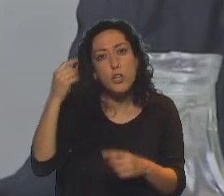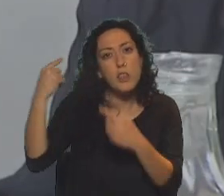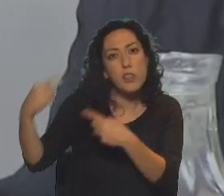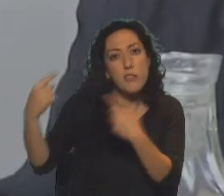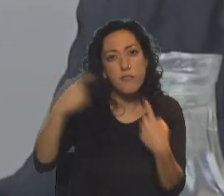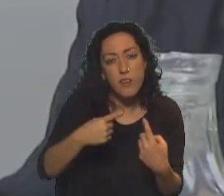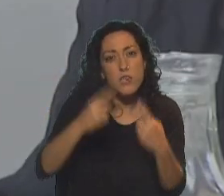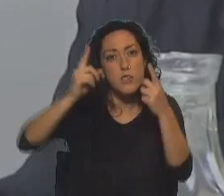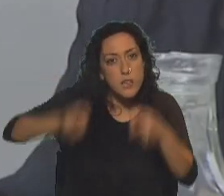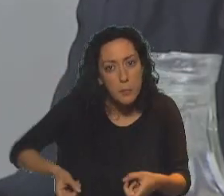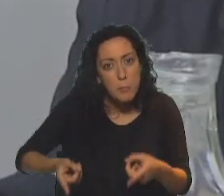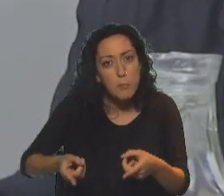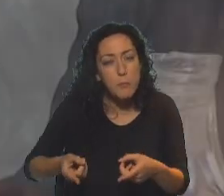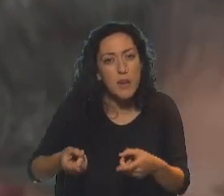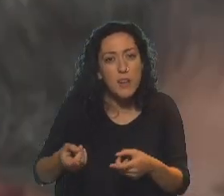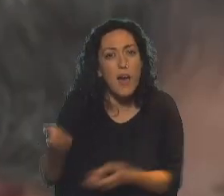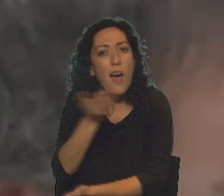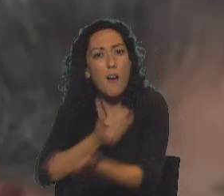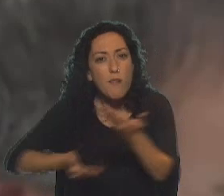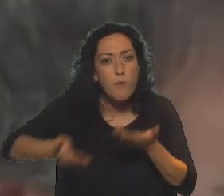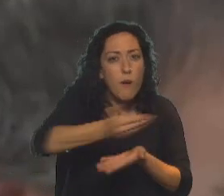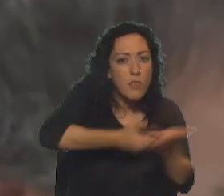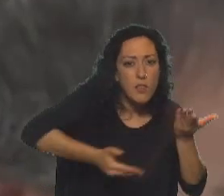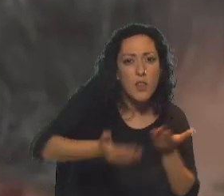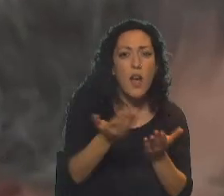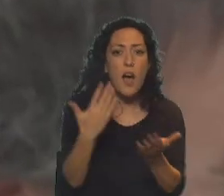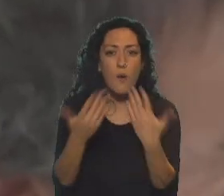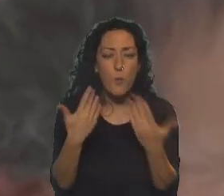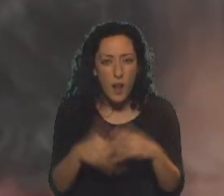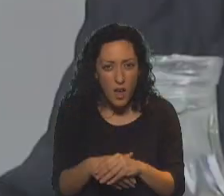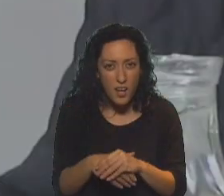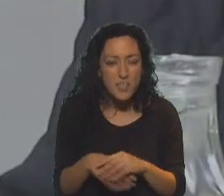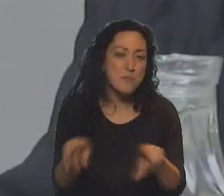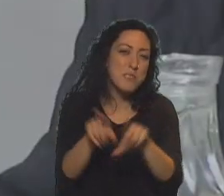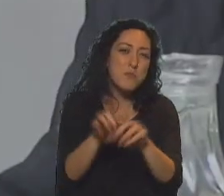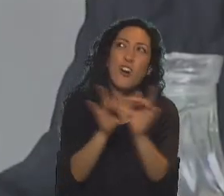como hacía Cristo, en definitiva. Me he vuelto un poquito mística, Toto, ahora.